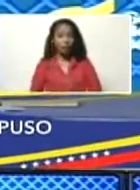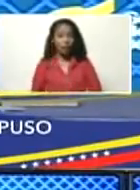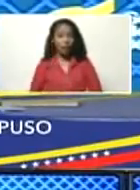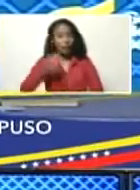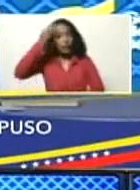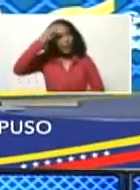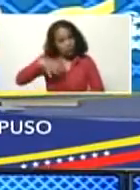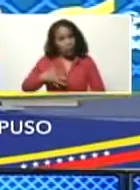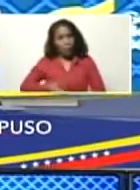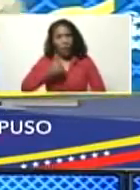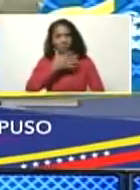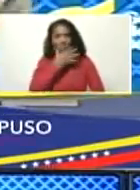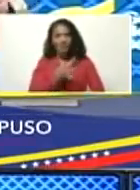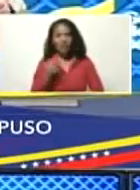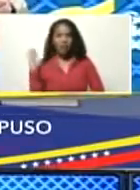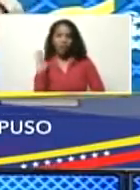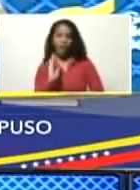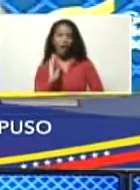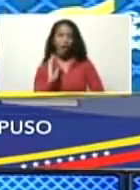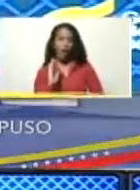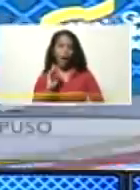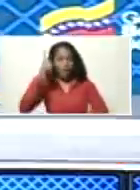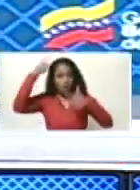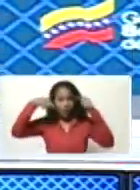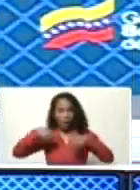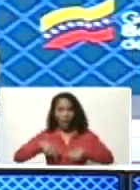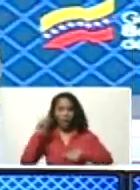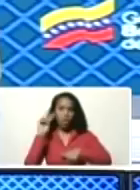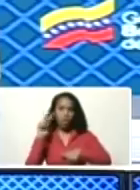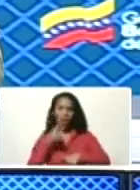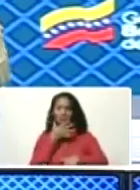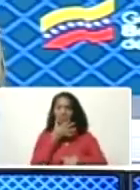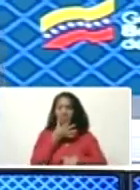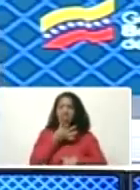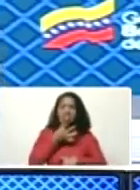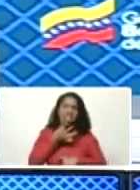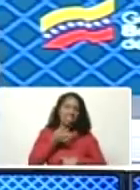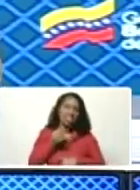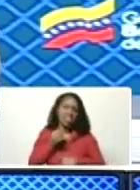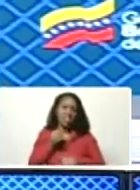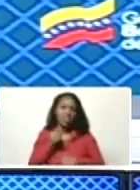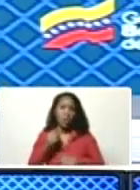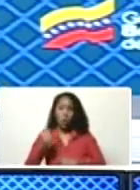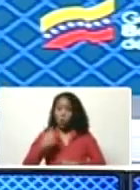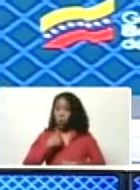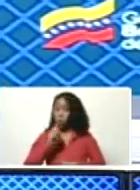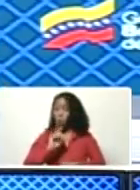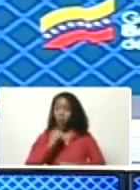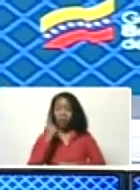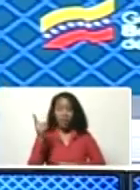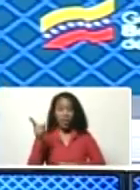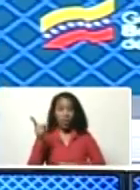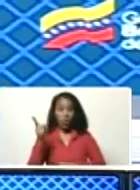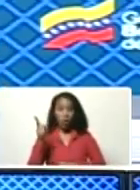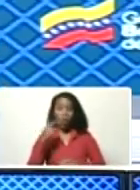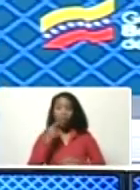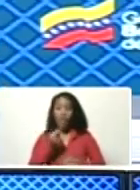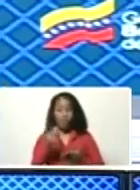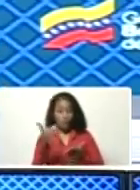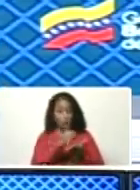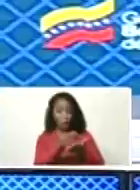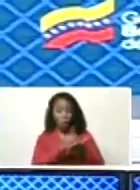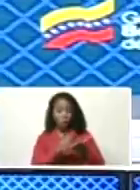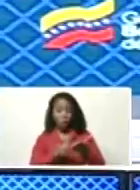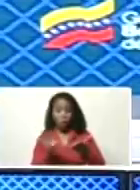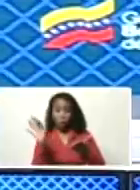creyeron que era más fácil venir por Chávez en Venezuela. No lo digo yo, lo dicen ellos en sus documentos